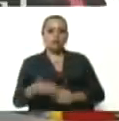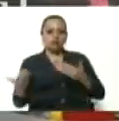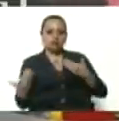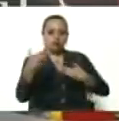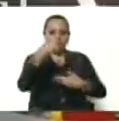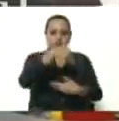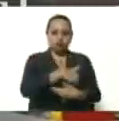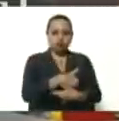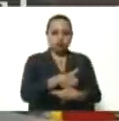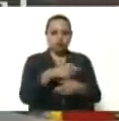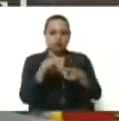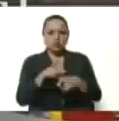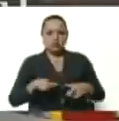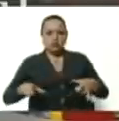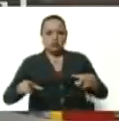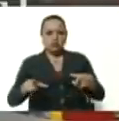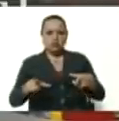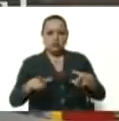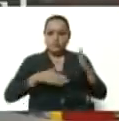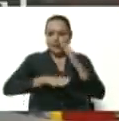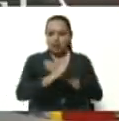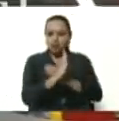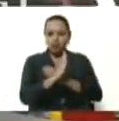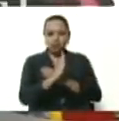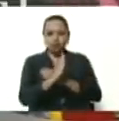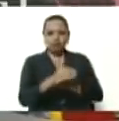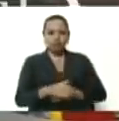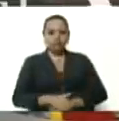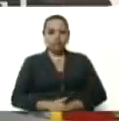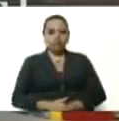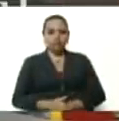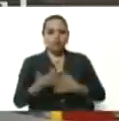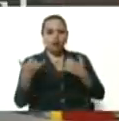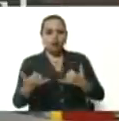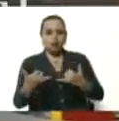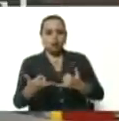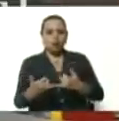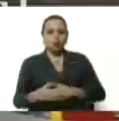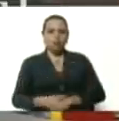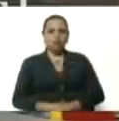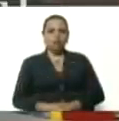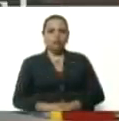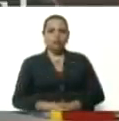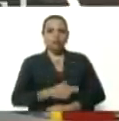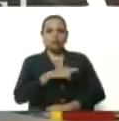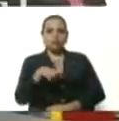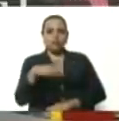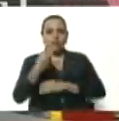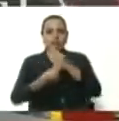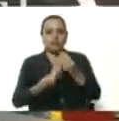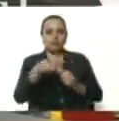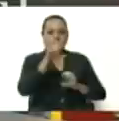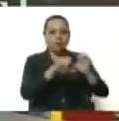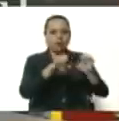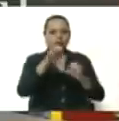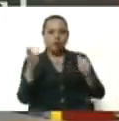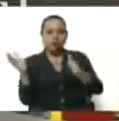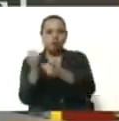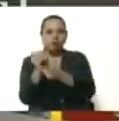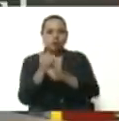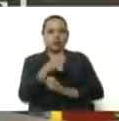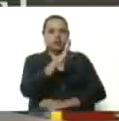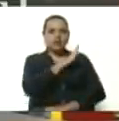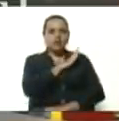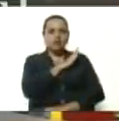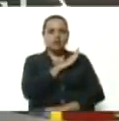de puestos de pasos irregulares, en este momento nosotros, bueno, ya hemos hecho un diagnóstico y tenemos una